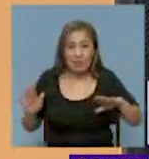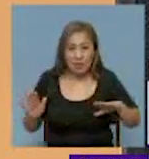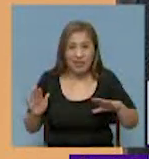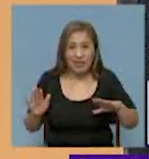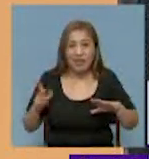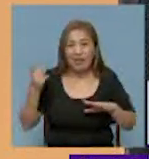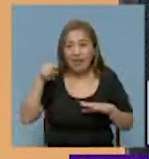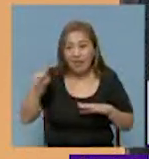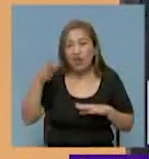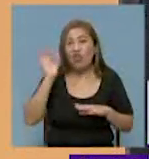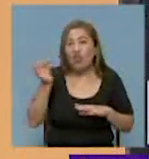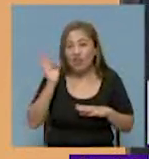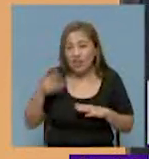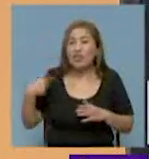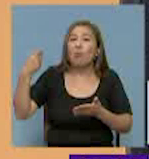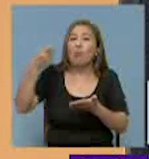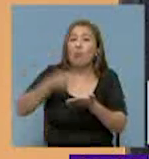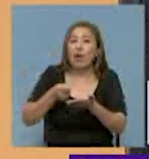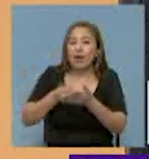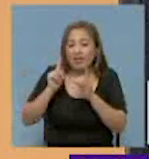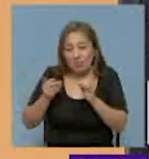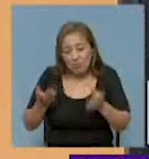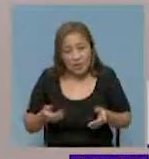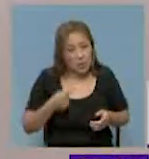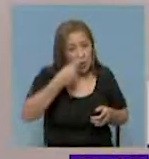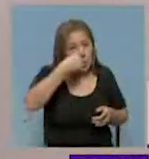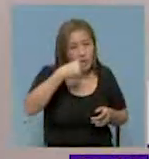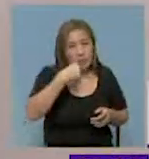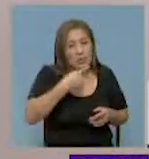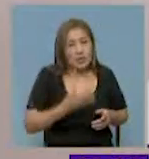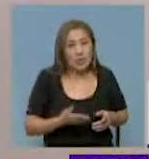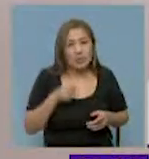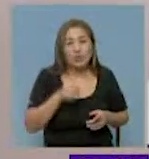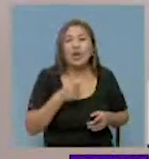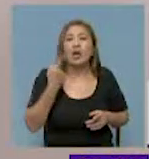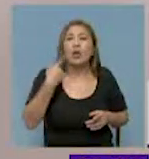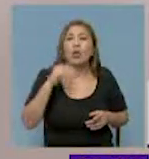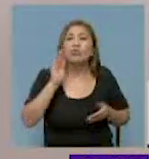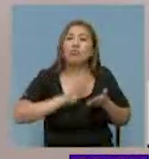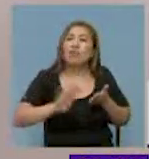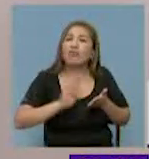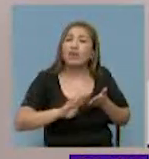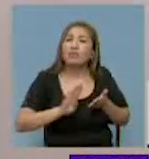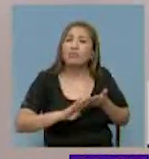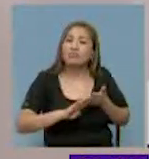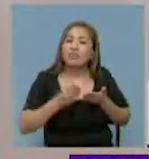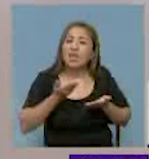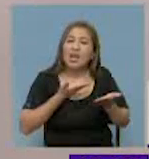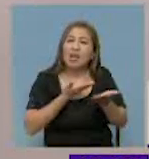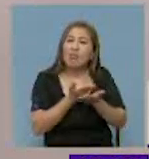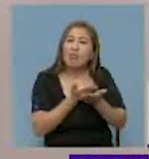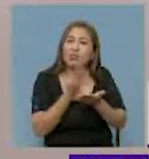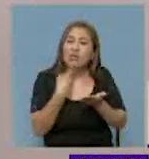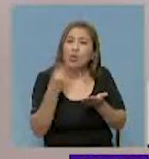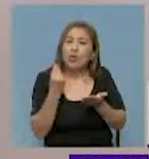debe completar las isleñas de servicios la última que le hago administrado y tirando deben la rendición de los informes